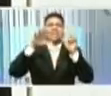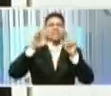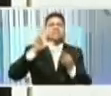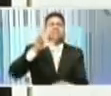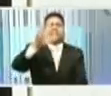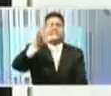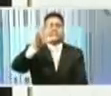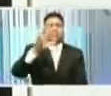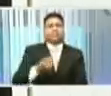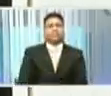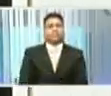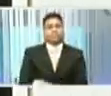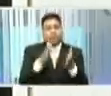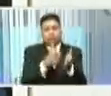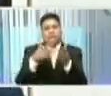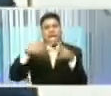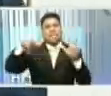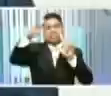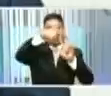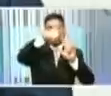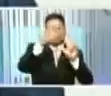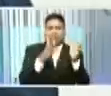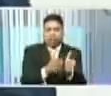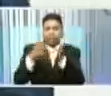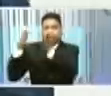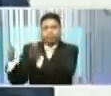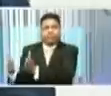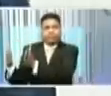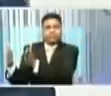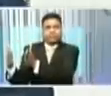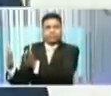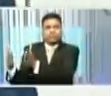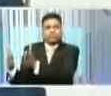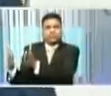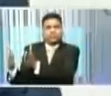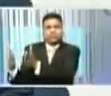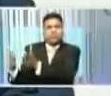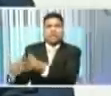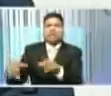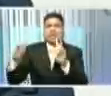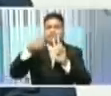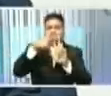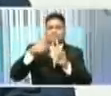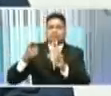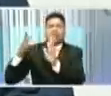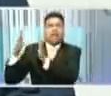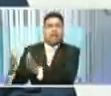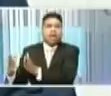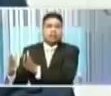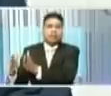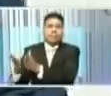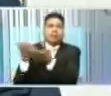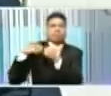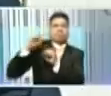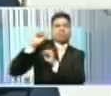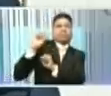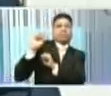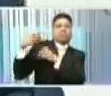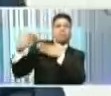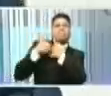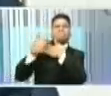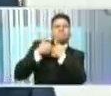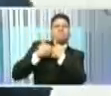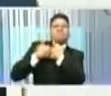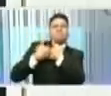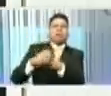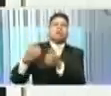Y esta tercera etapa, que es la etapa de la resistencia frente a la agresión imperialista